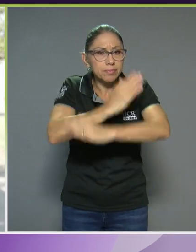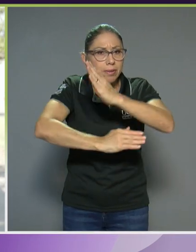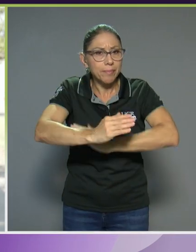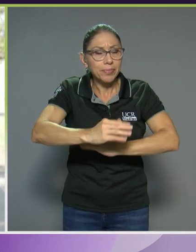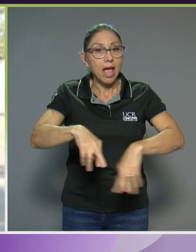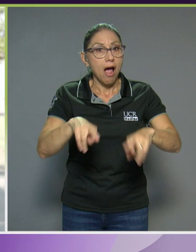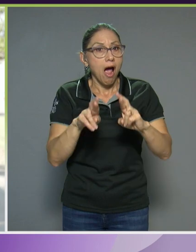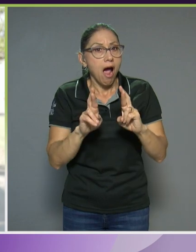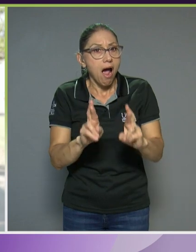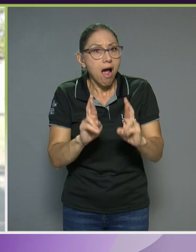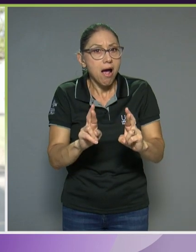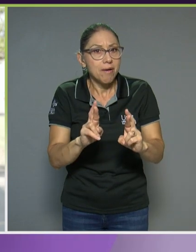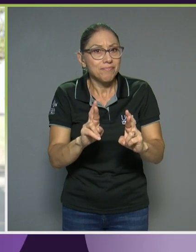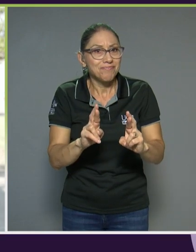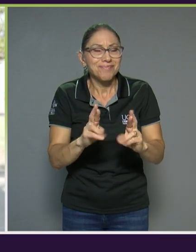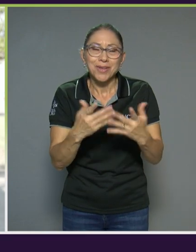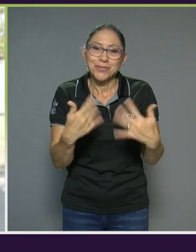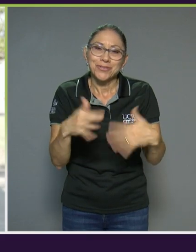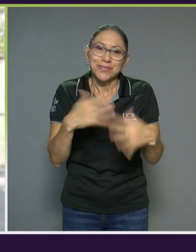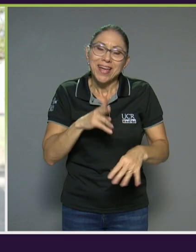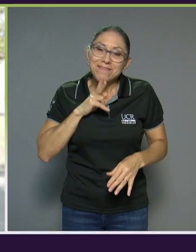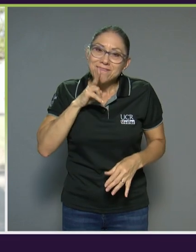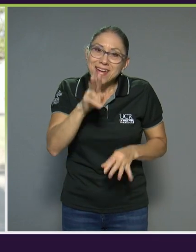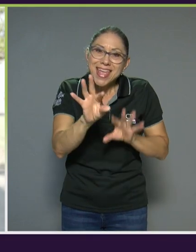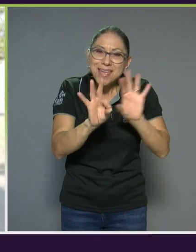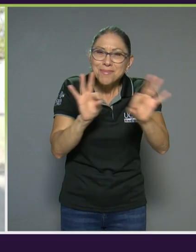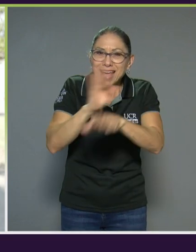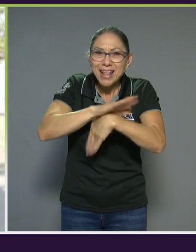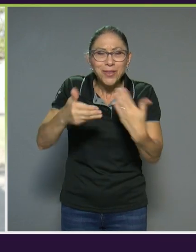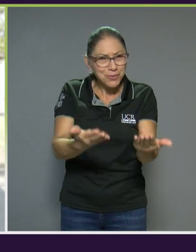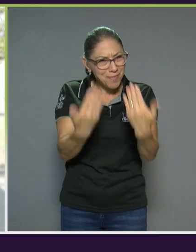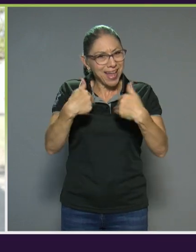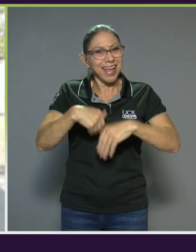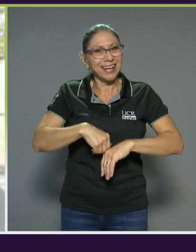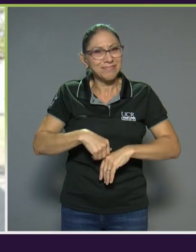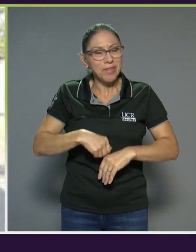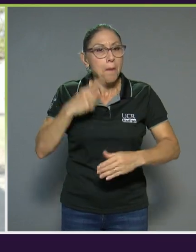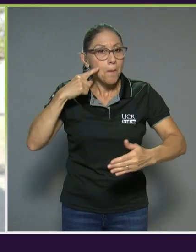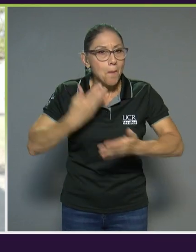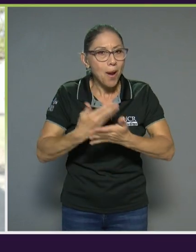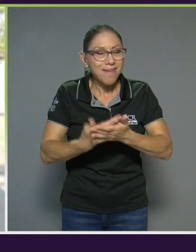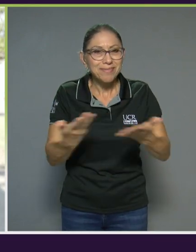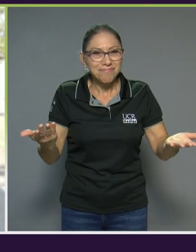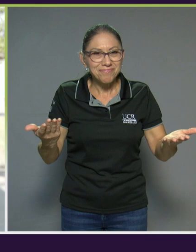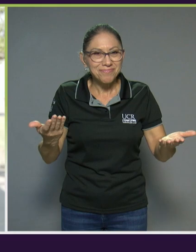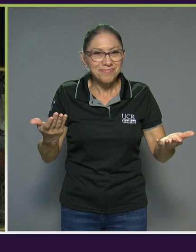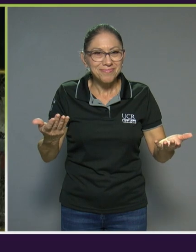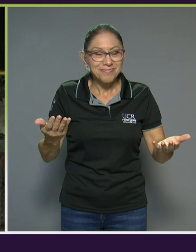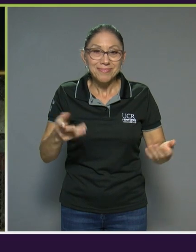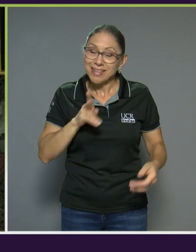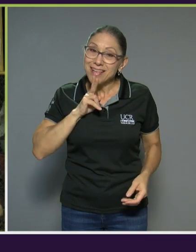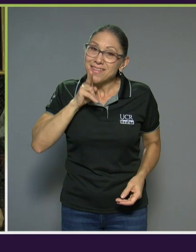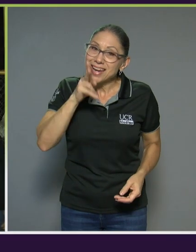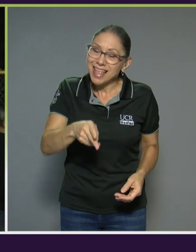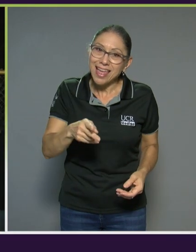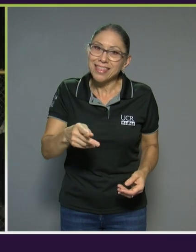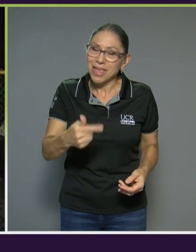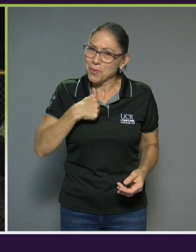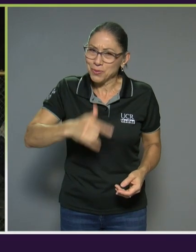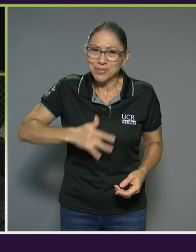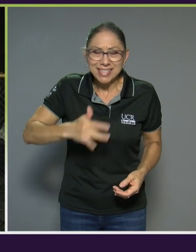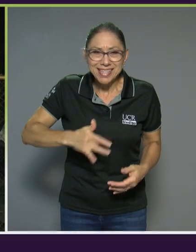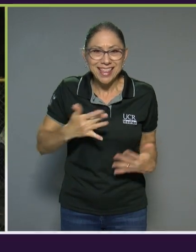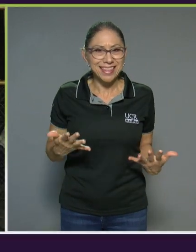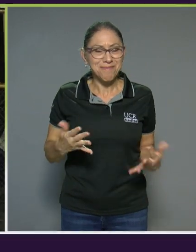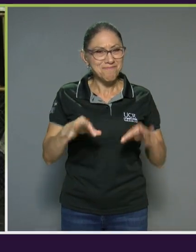que realmente invitarlos a todos para que vengan y prueben. Y de verdad que uno se siente